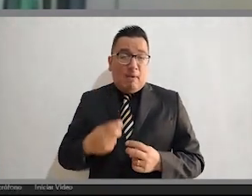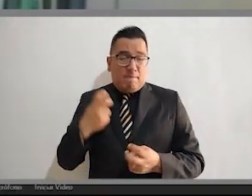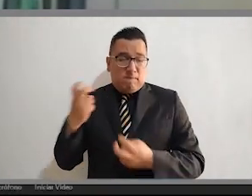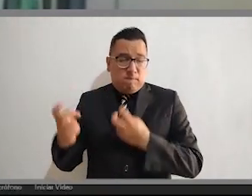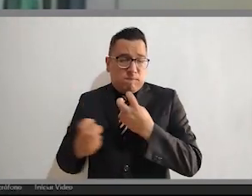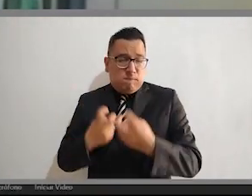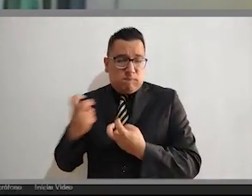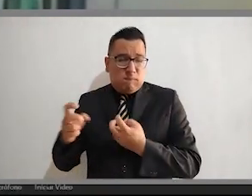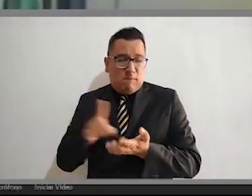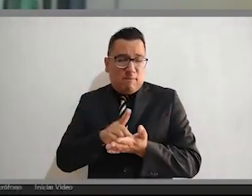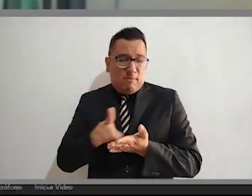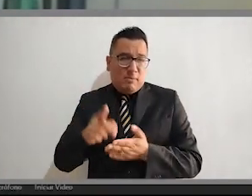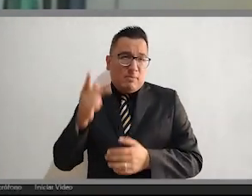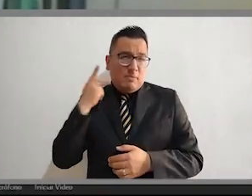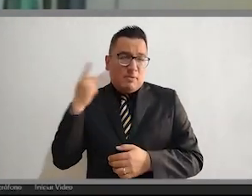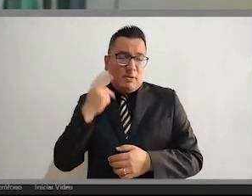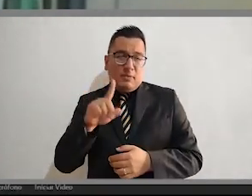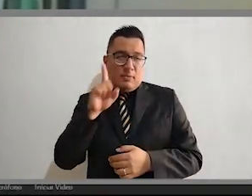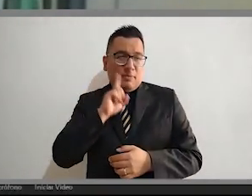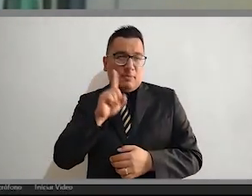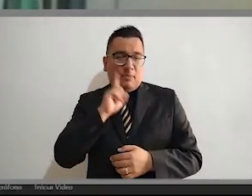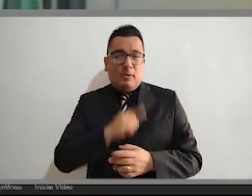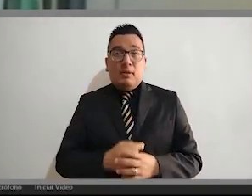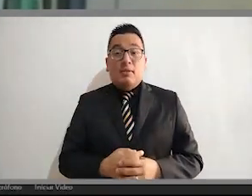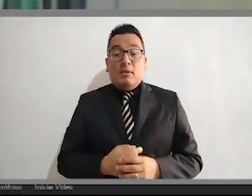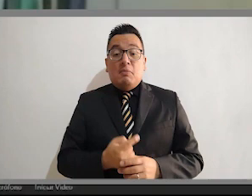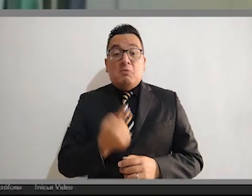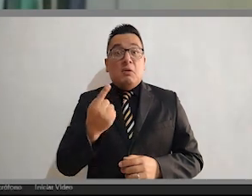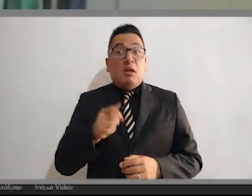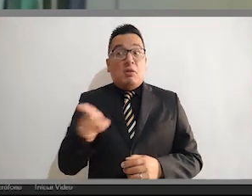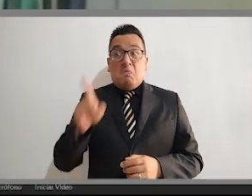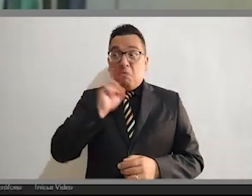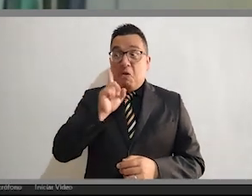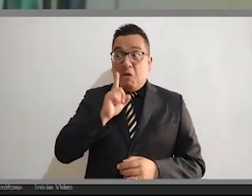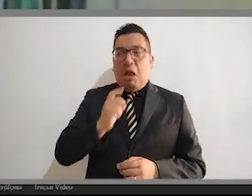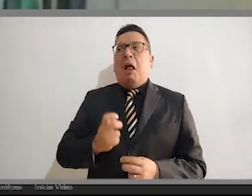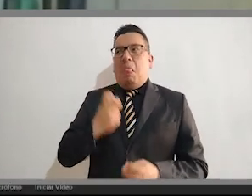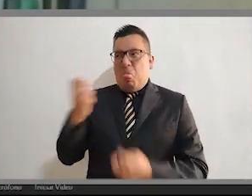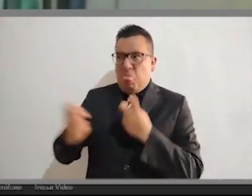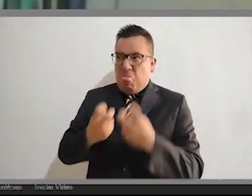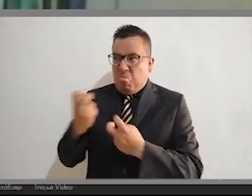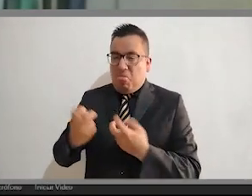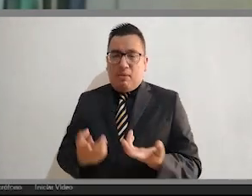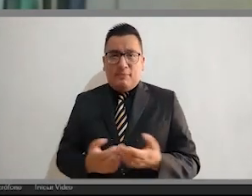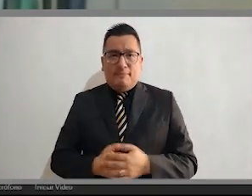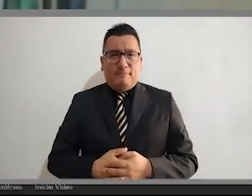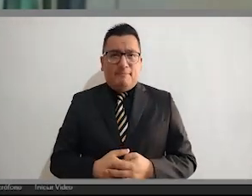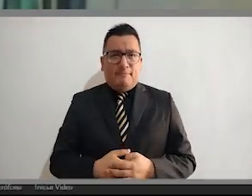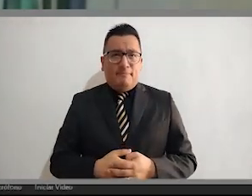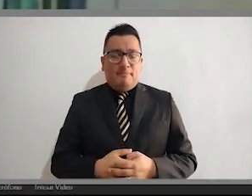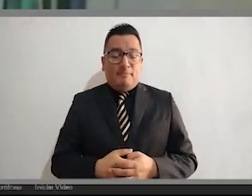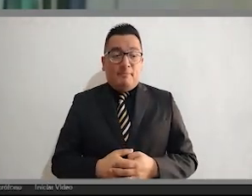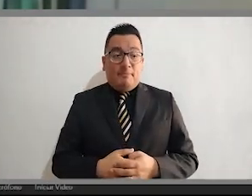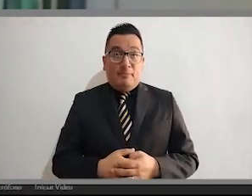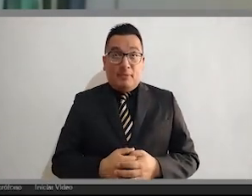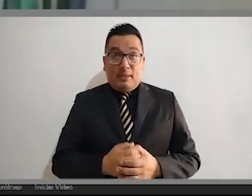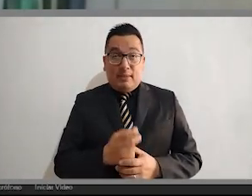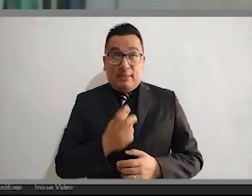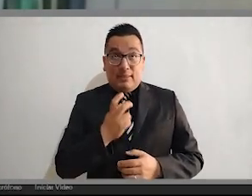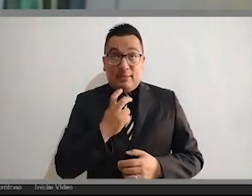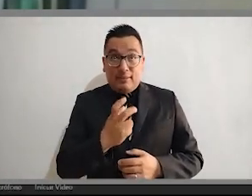limitar los derechos políticos de las mujeres por el solo hecho de ser mujeres. Y esa conducta